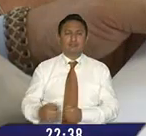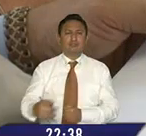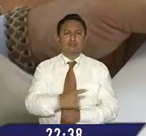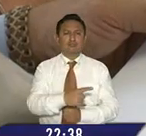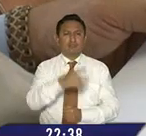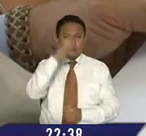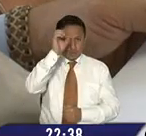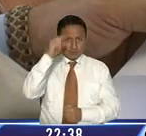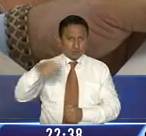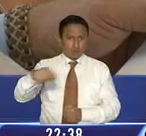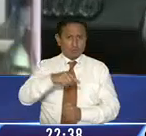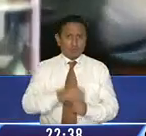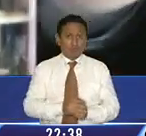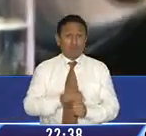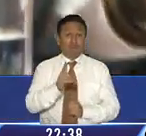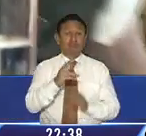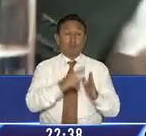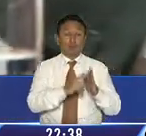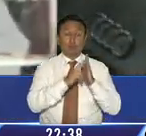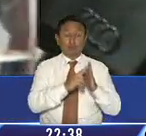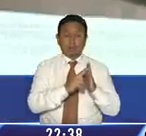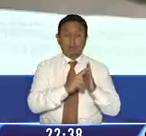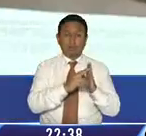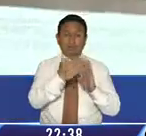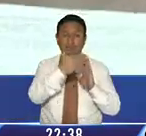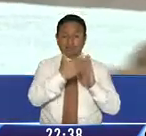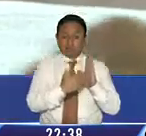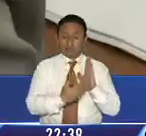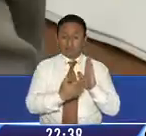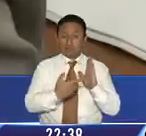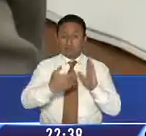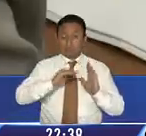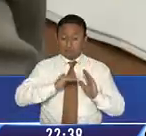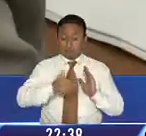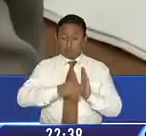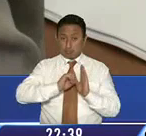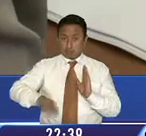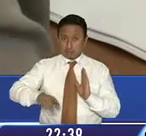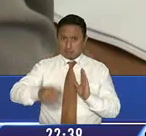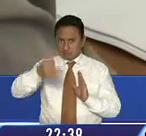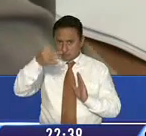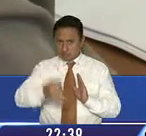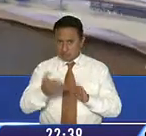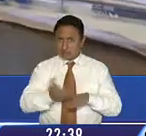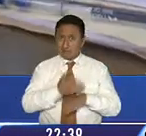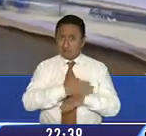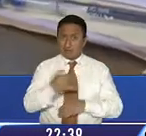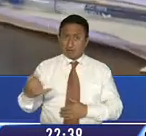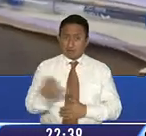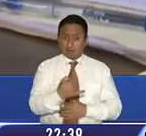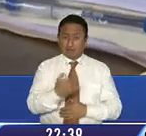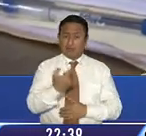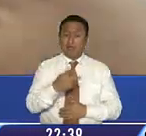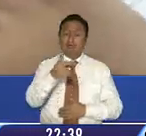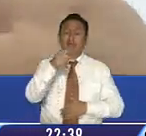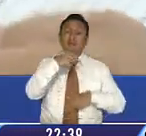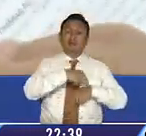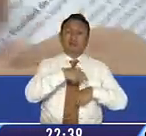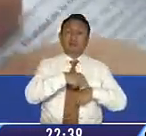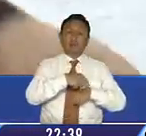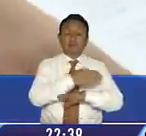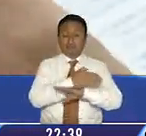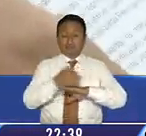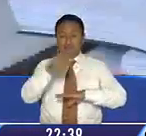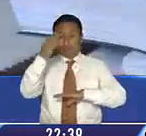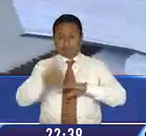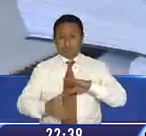que generan polémica son los requisitos que se deben cumplir para garantizar el aborto en casos de violación y el periodo de tiempo como límite hasta las